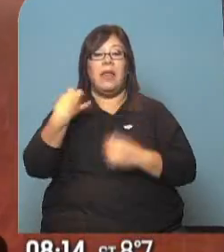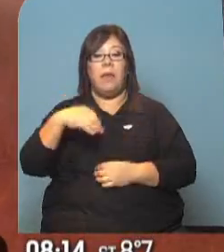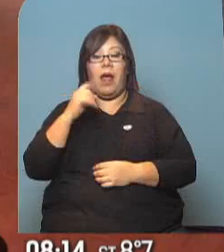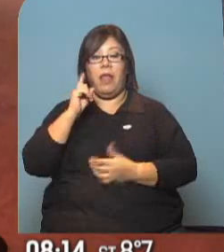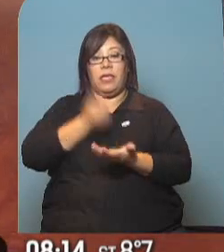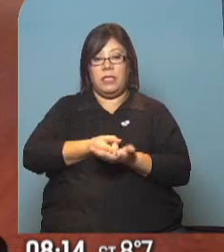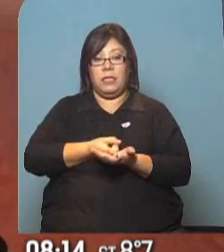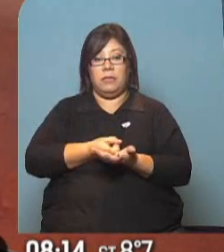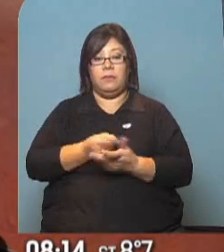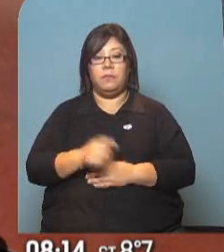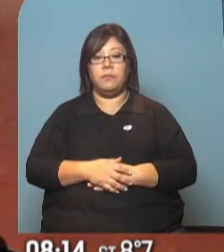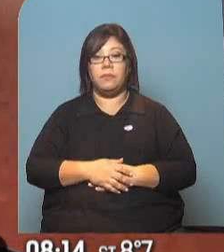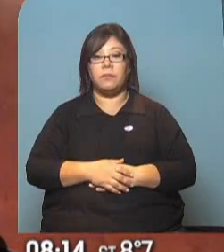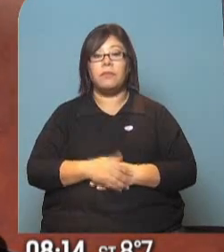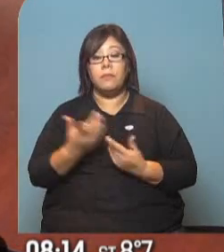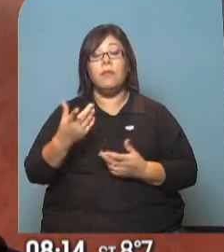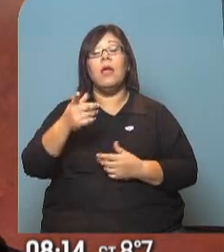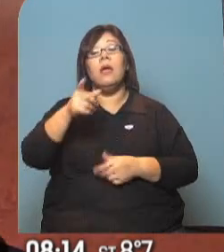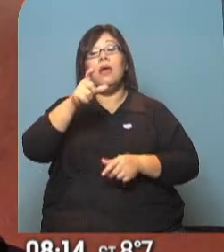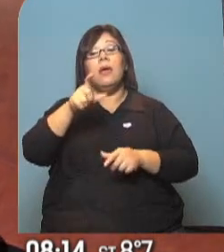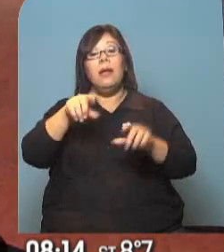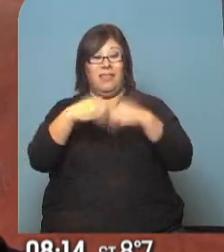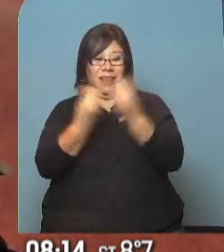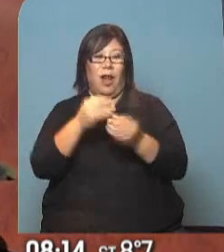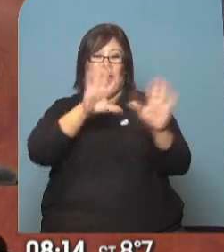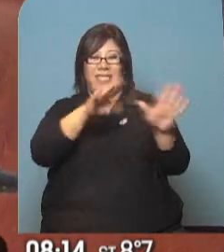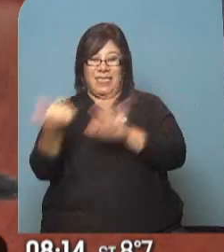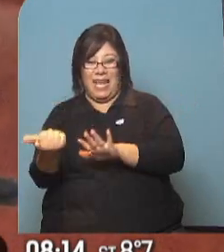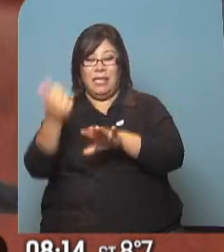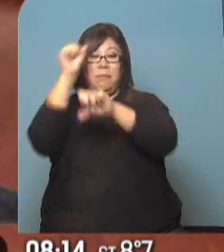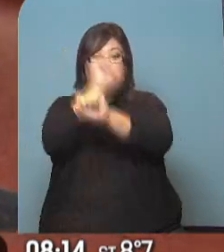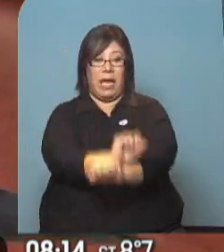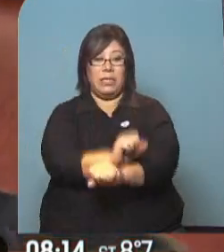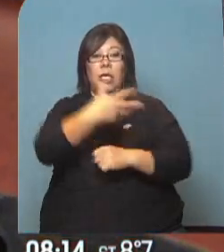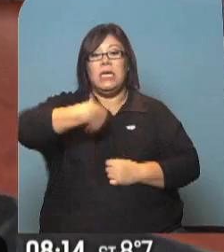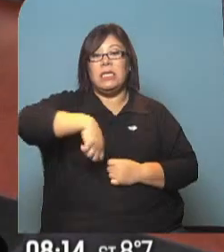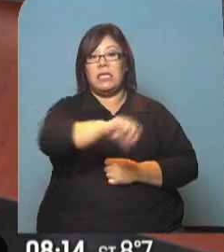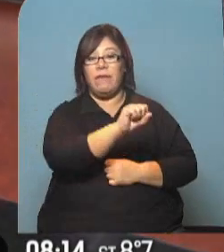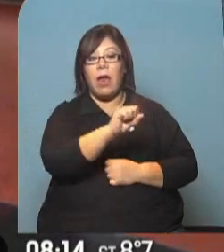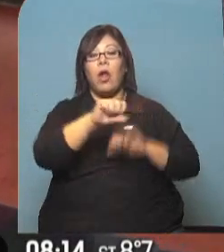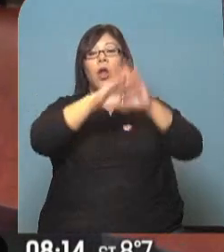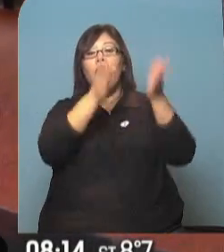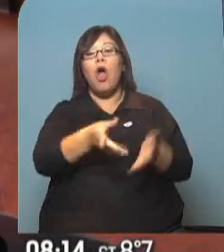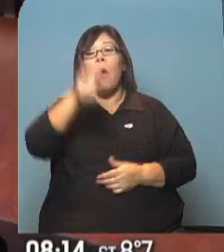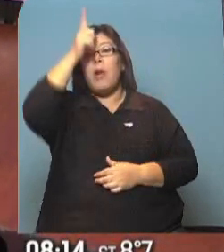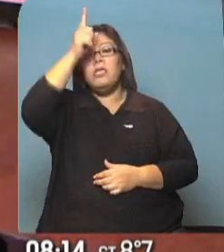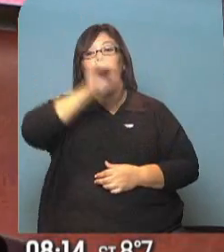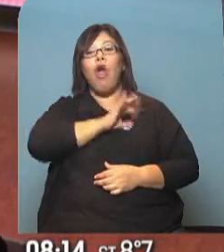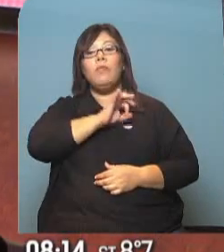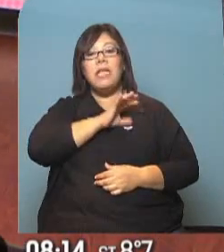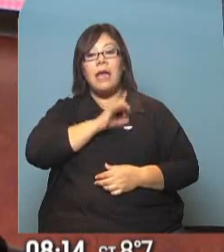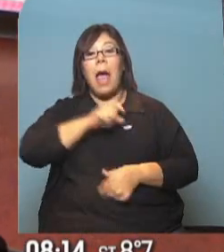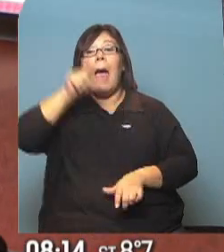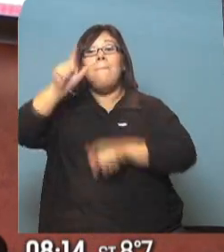En la comisaría donde fueron trasladados una vez detenidos los metrodelegados, los empleados del subte, se fue juntando